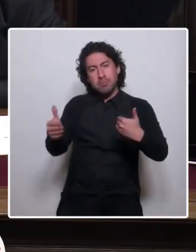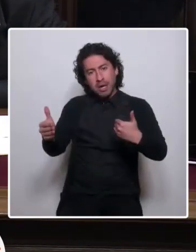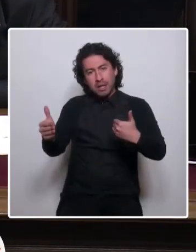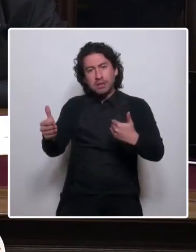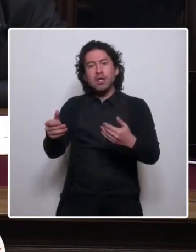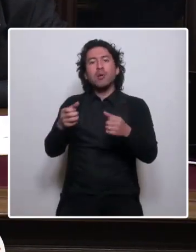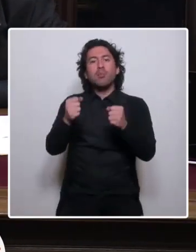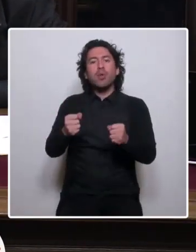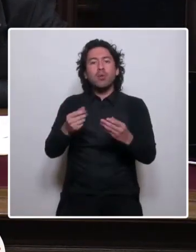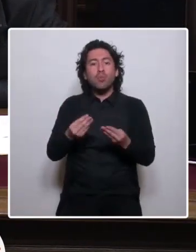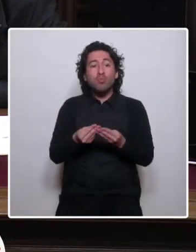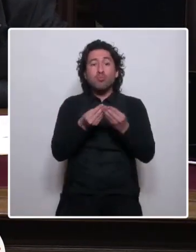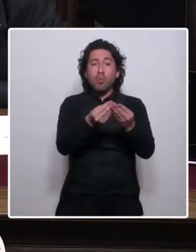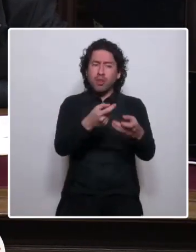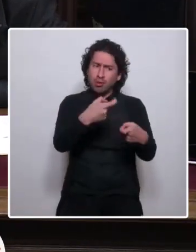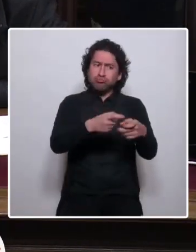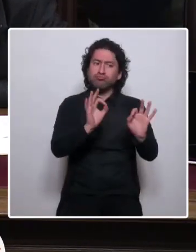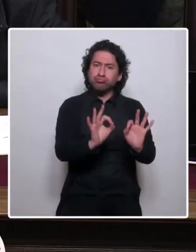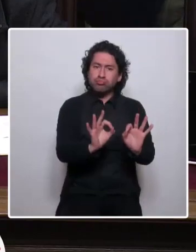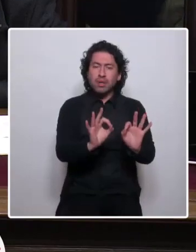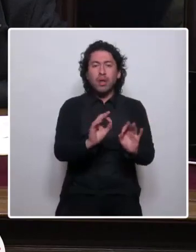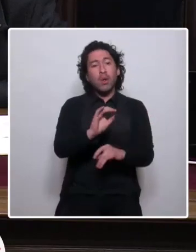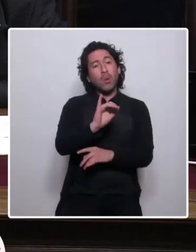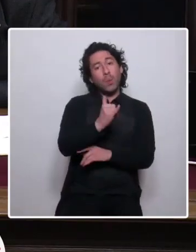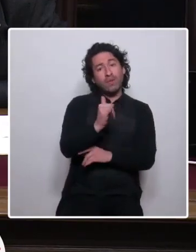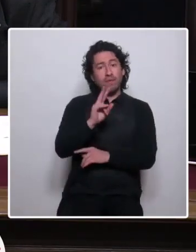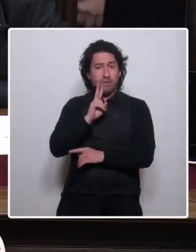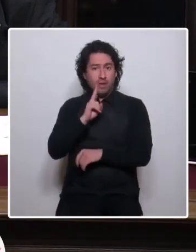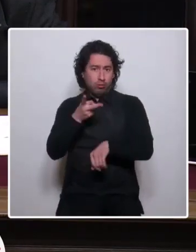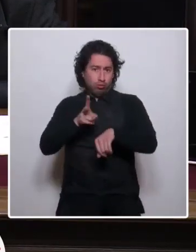propuestas concretas durante jueves y viernes.